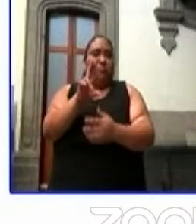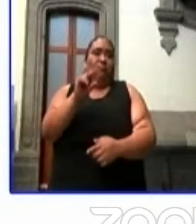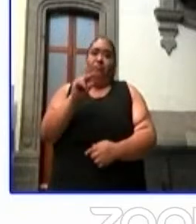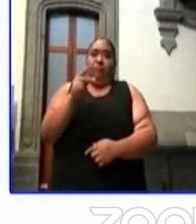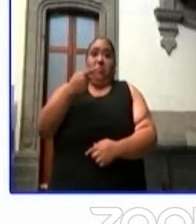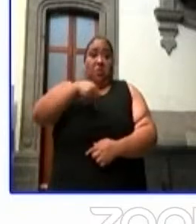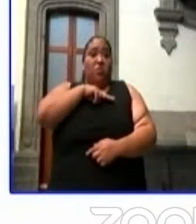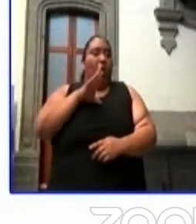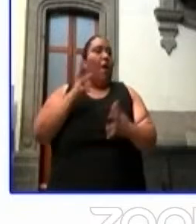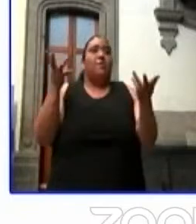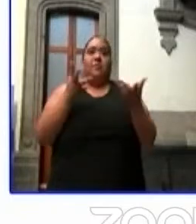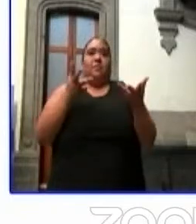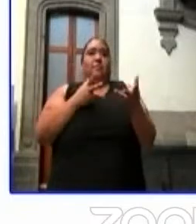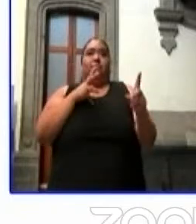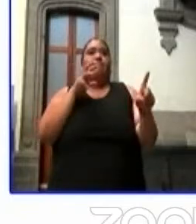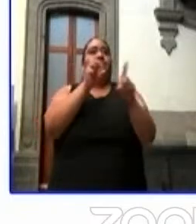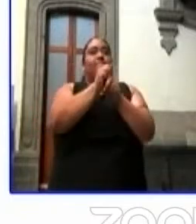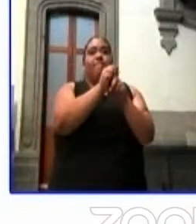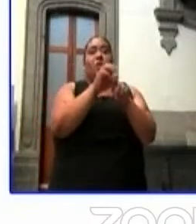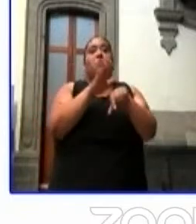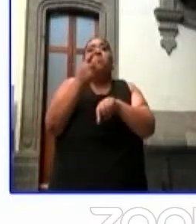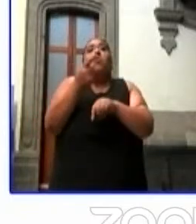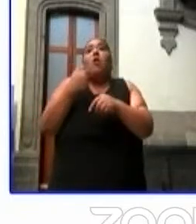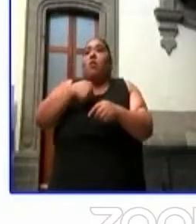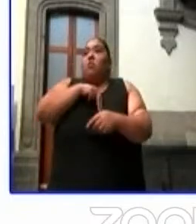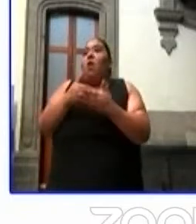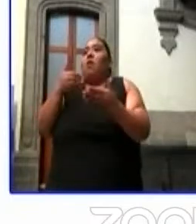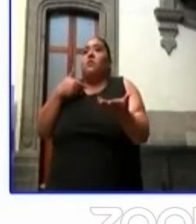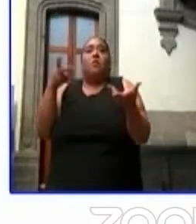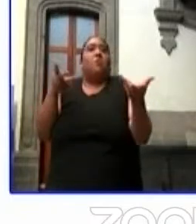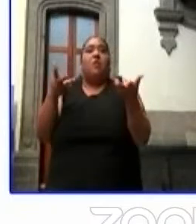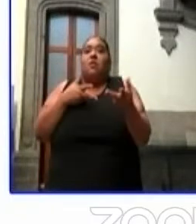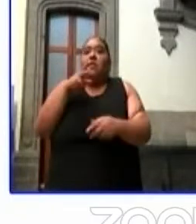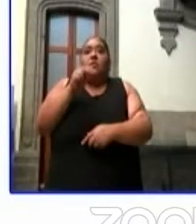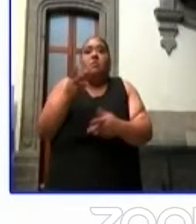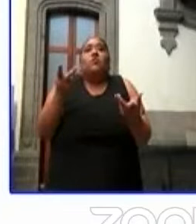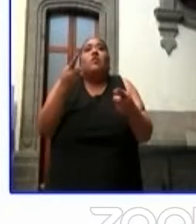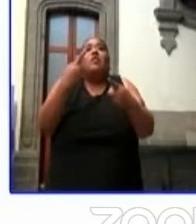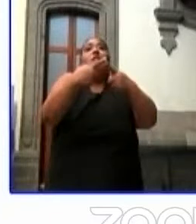hacerlo. Porque si no lo hacíamos, pues ¿quién?